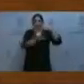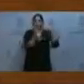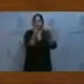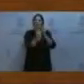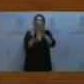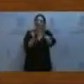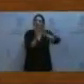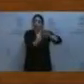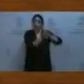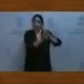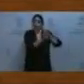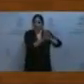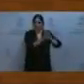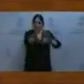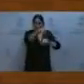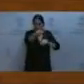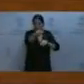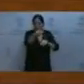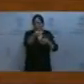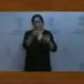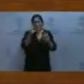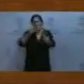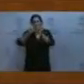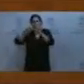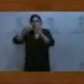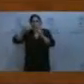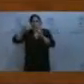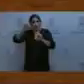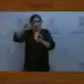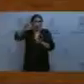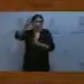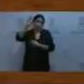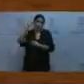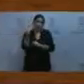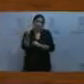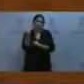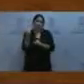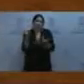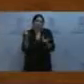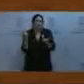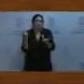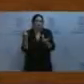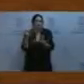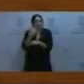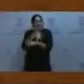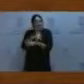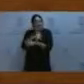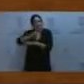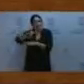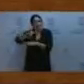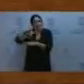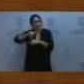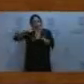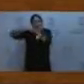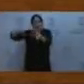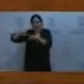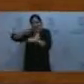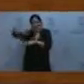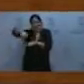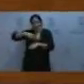¿no? Que yo sepa, Sogepsa tiene locales de su propiedad o el Principado vacíos en la calle González del Valle. Pero yo le pediría que